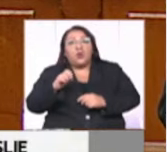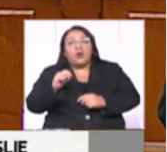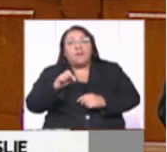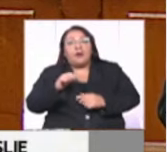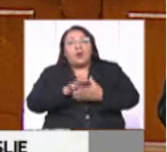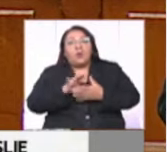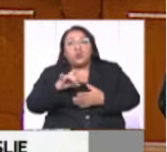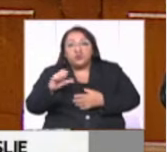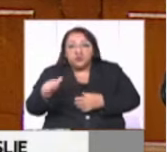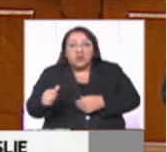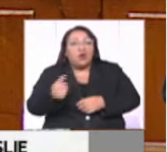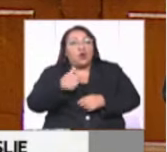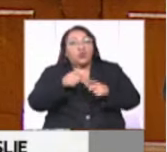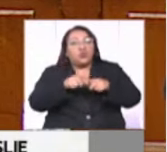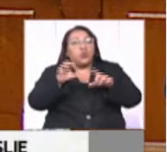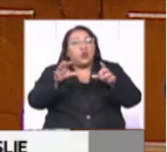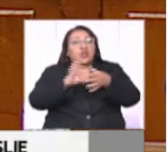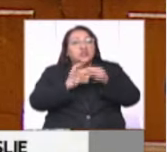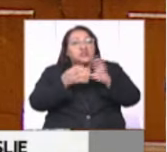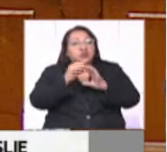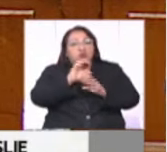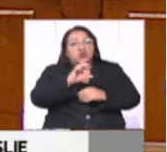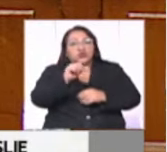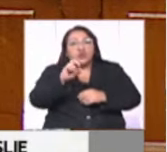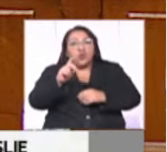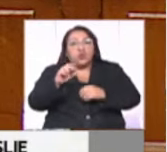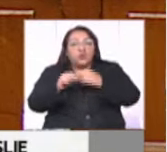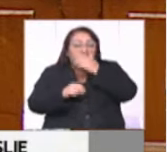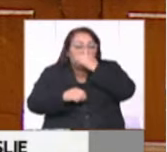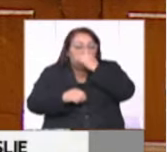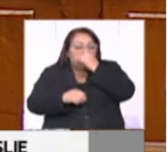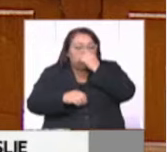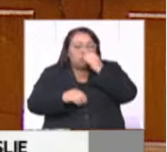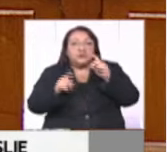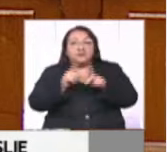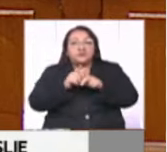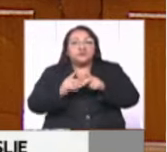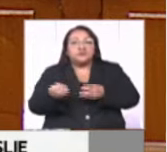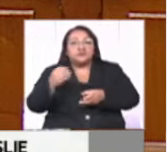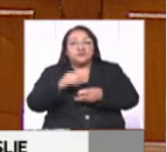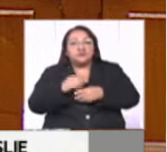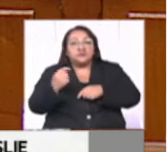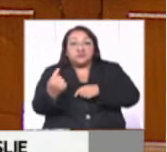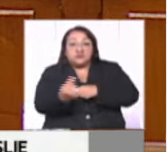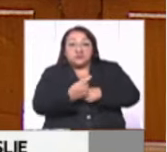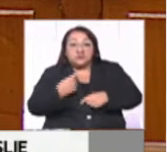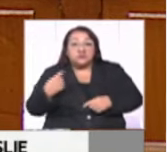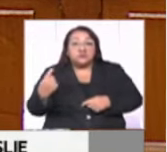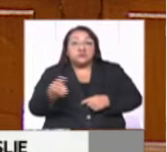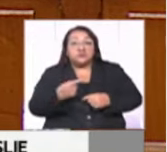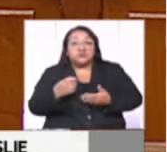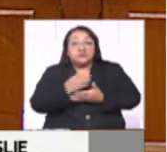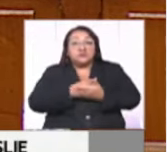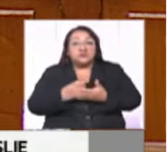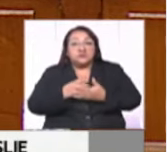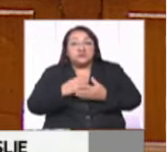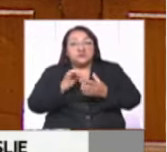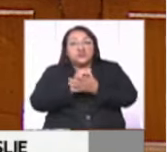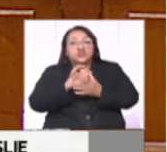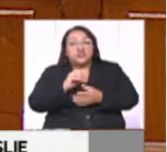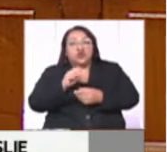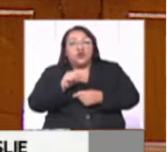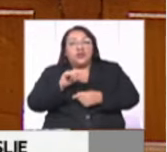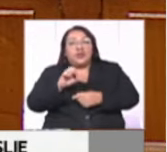Pacucha, el majestuoso complejo arqueológico de Sóndor. También somos parte del circuito de la ciudadela de